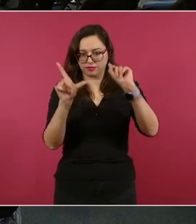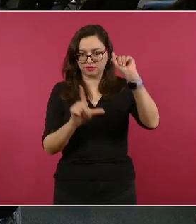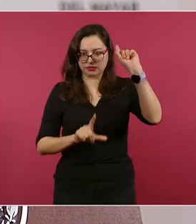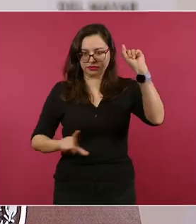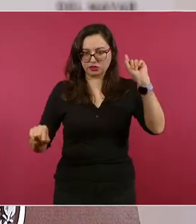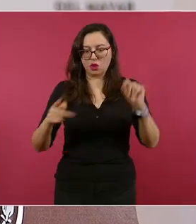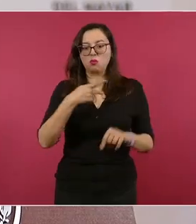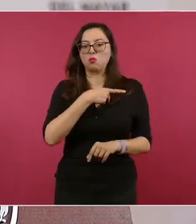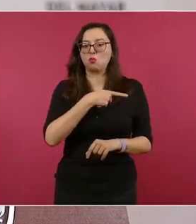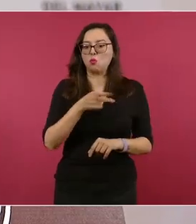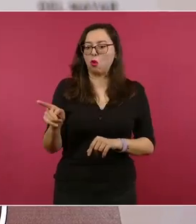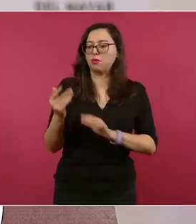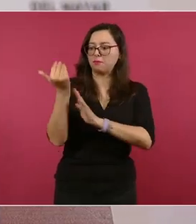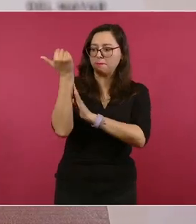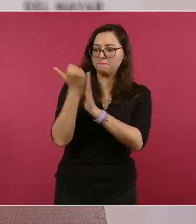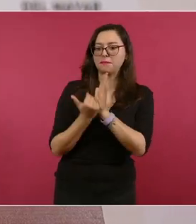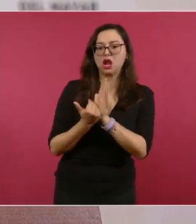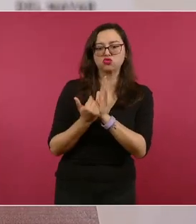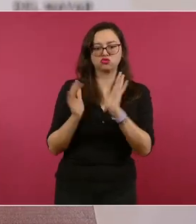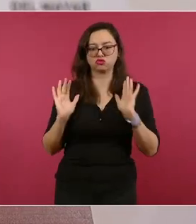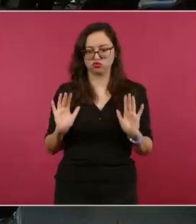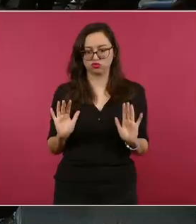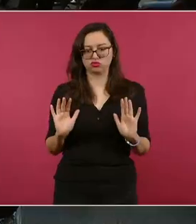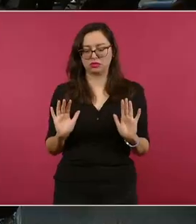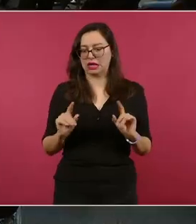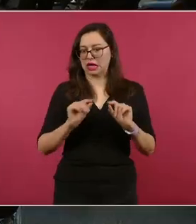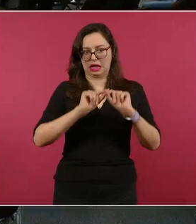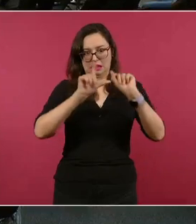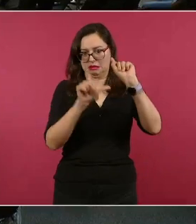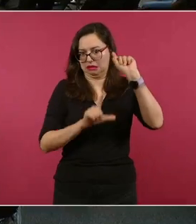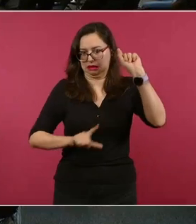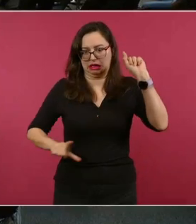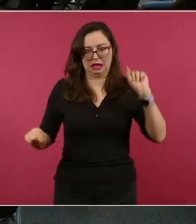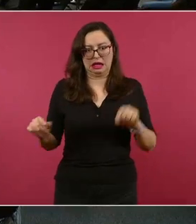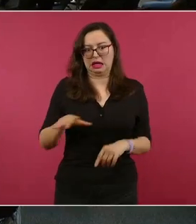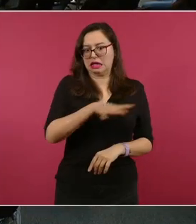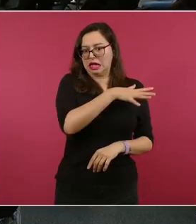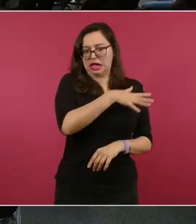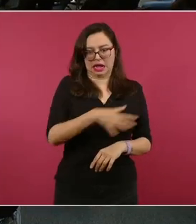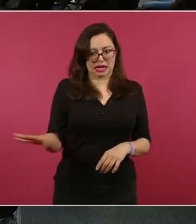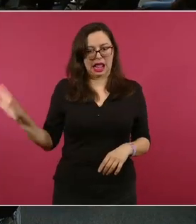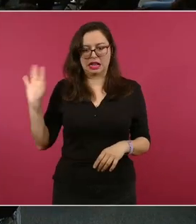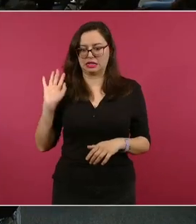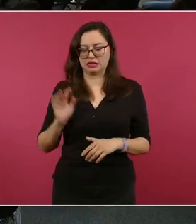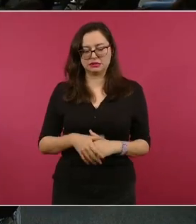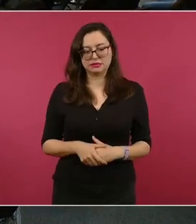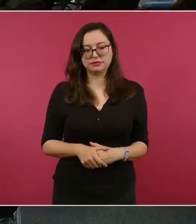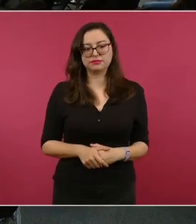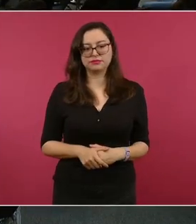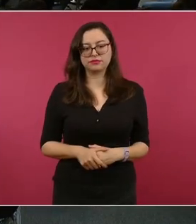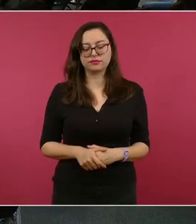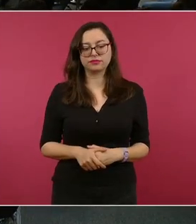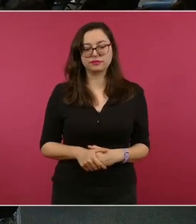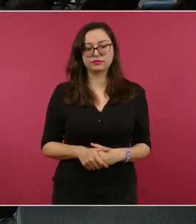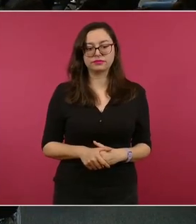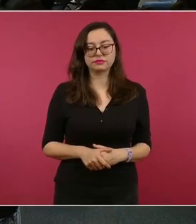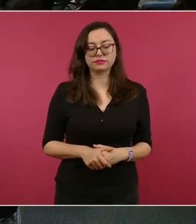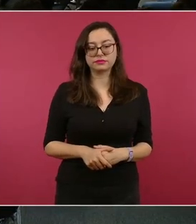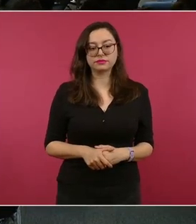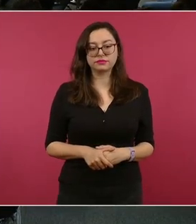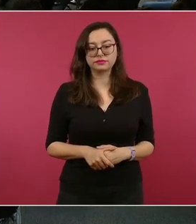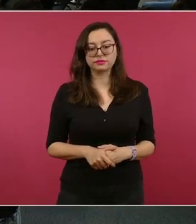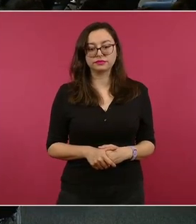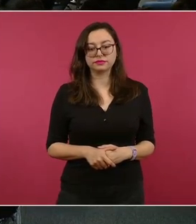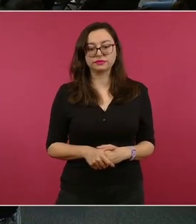pones el dato de, aquí está, los pueblos yaquis?